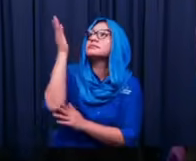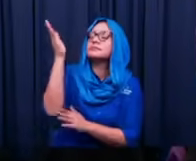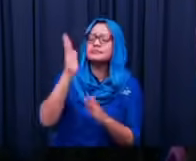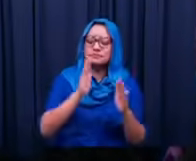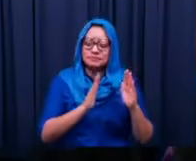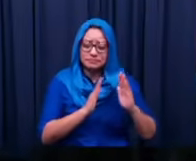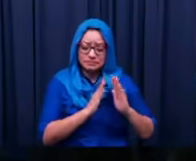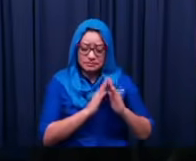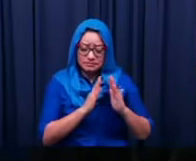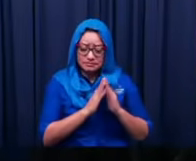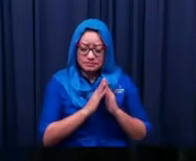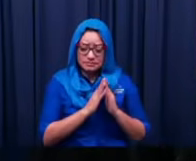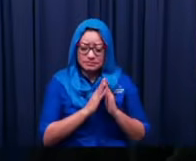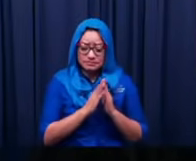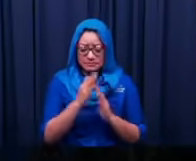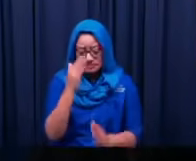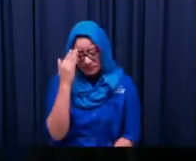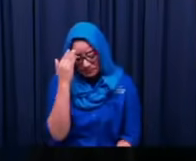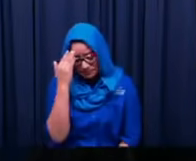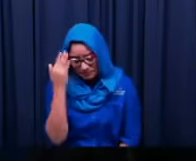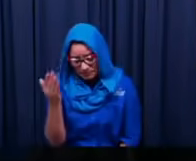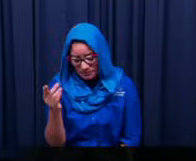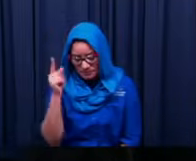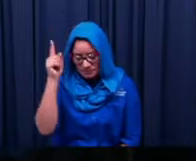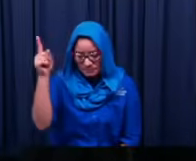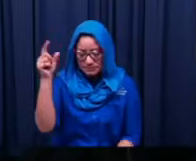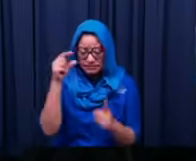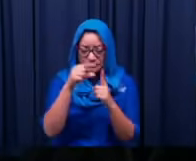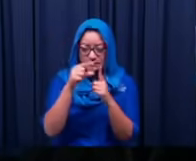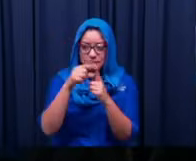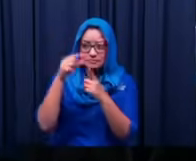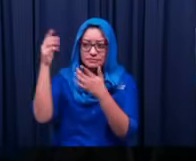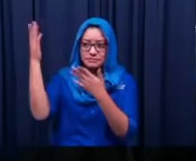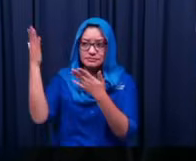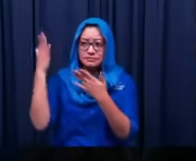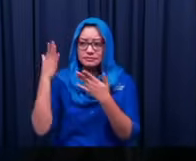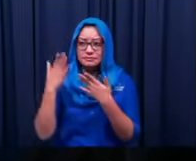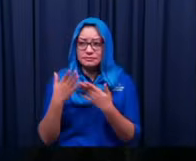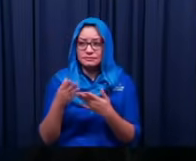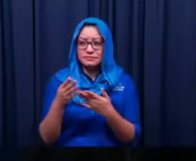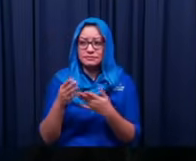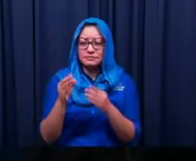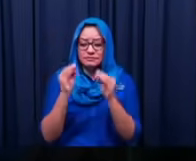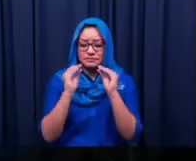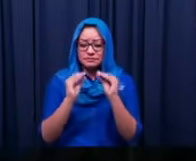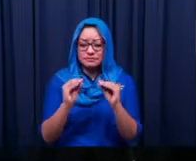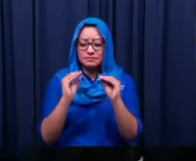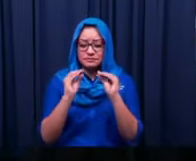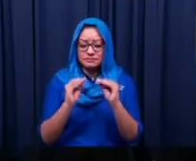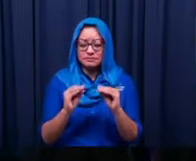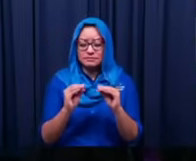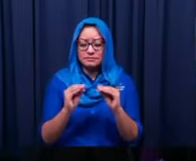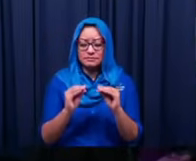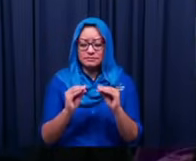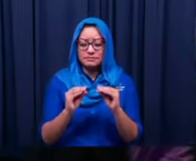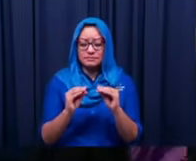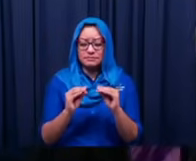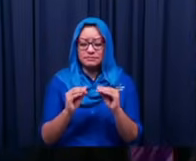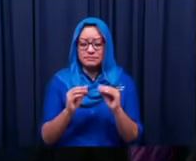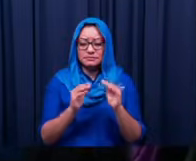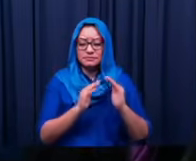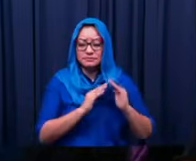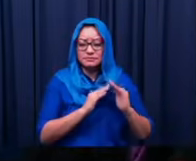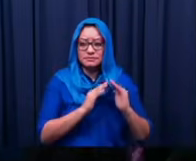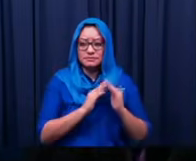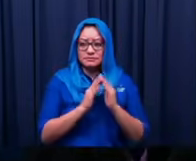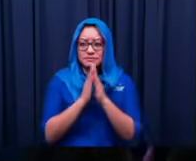hogares, Señor. Gracias porque nos has dado palabra, nos has dado instrucción de cómo llevar nuestros hogares.